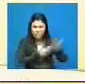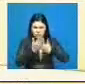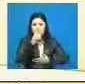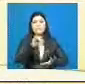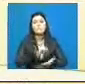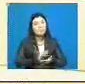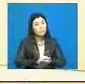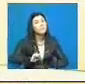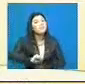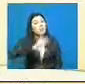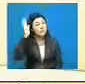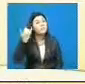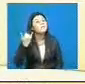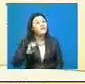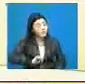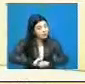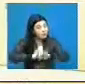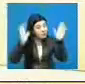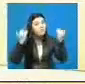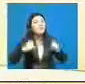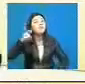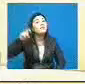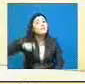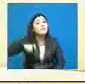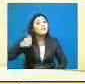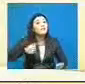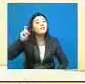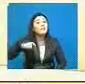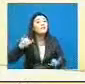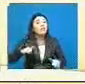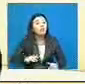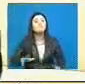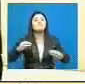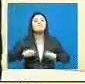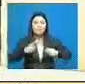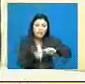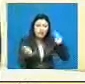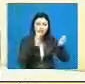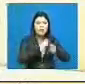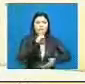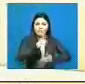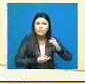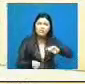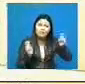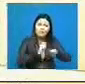tuvimos claridad que era necesario adoptar una reforma tributaria para reforzar los